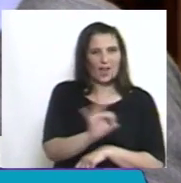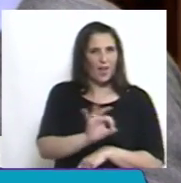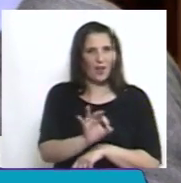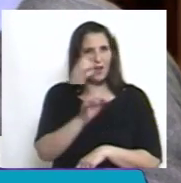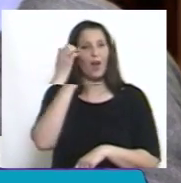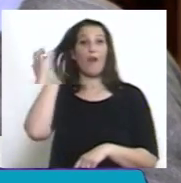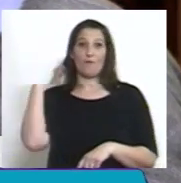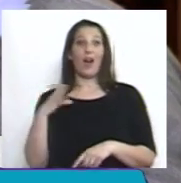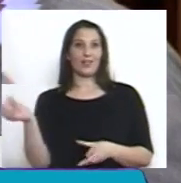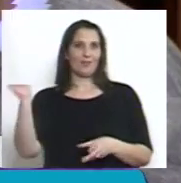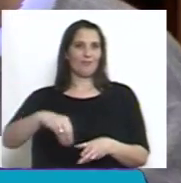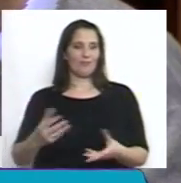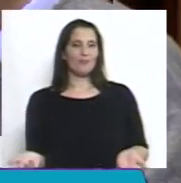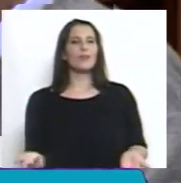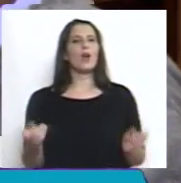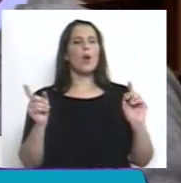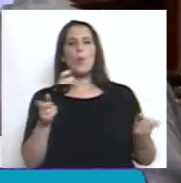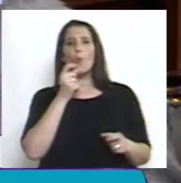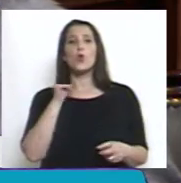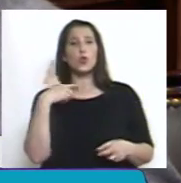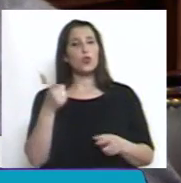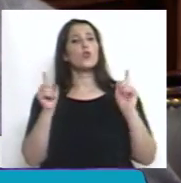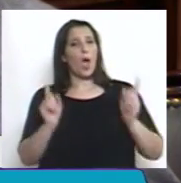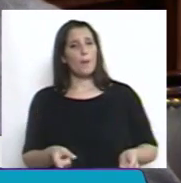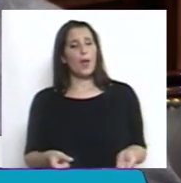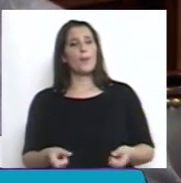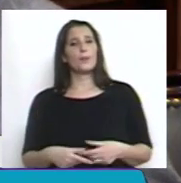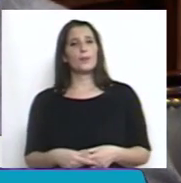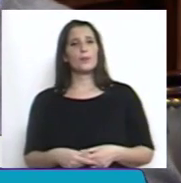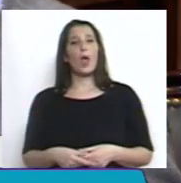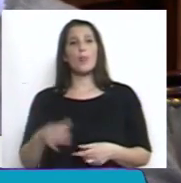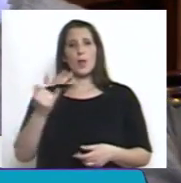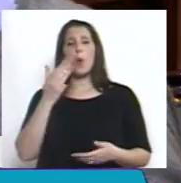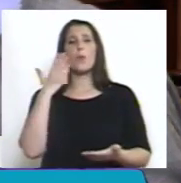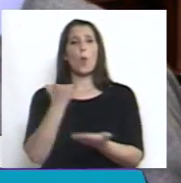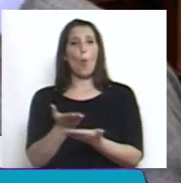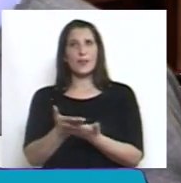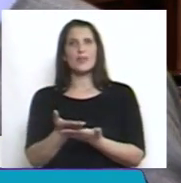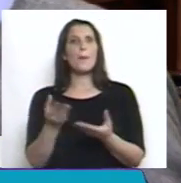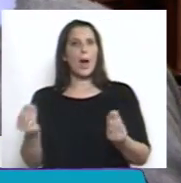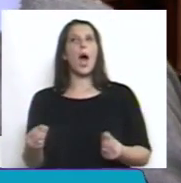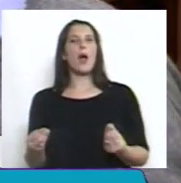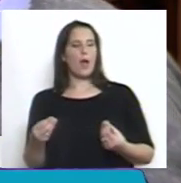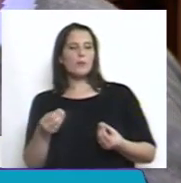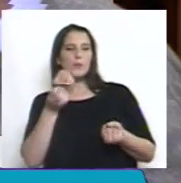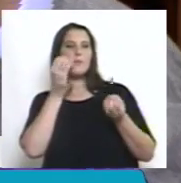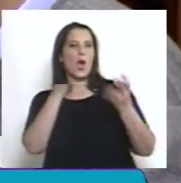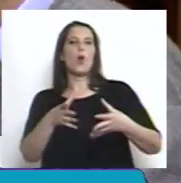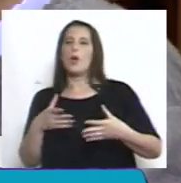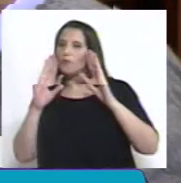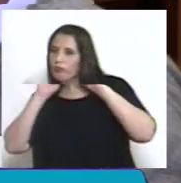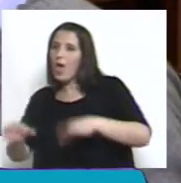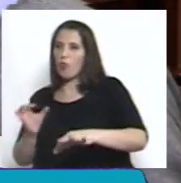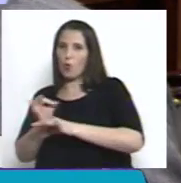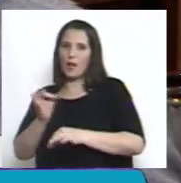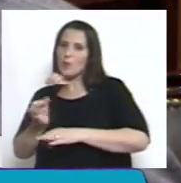este presupuesto. Y en el caso nuestro también tenemos una propuesta de mejoramiento en la calidad educativa que